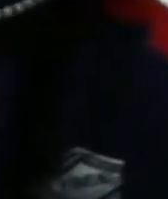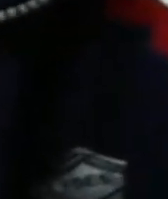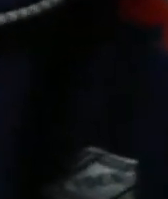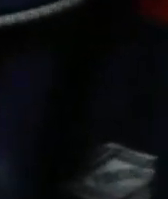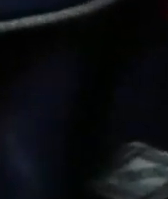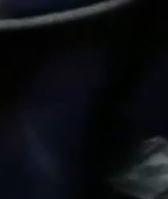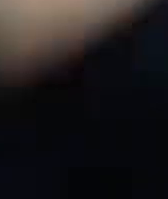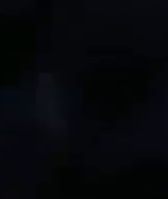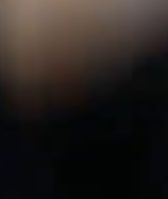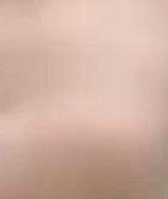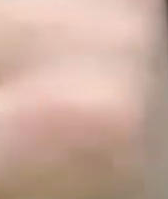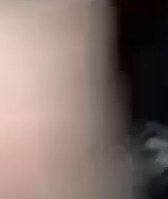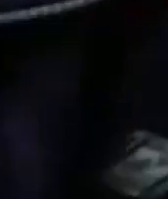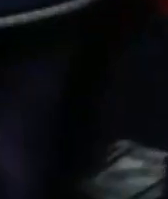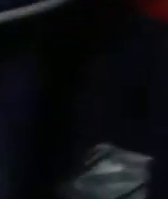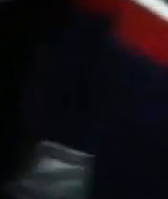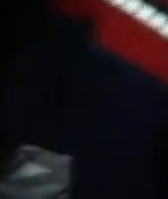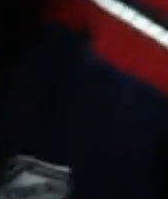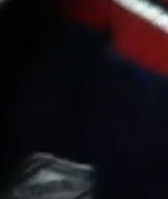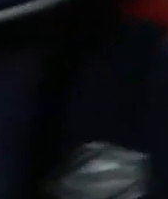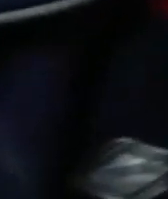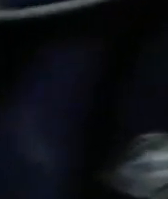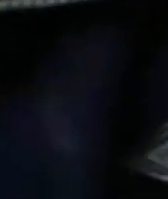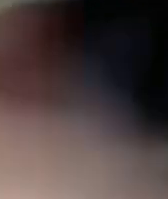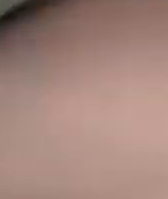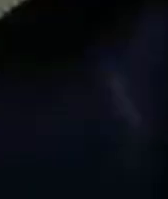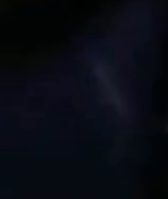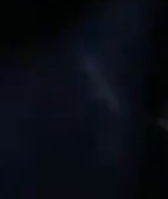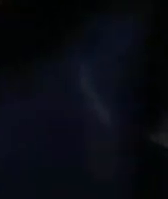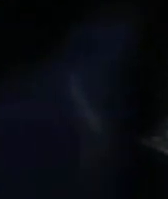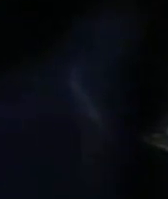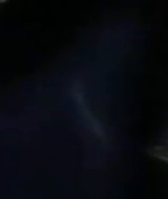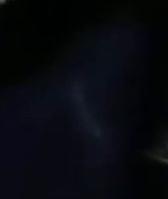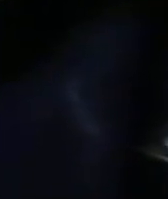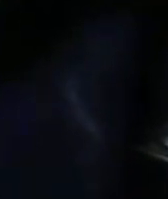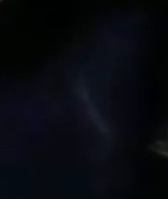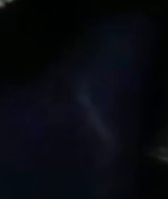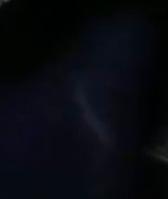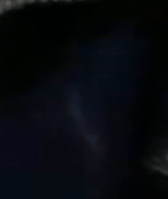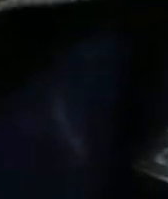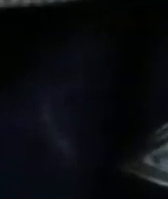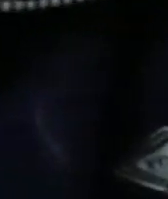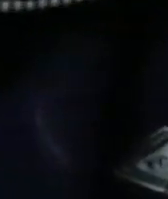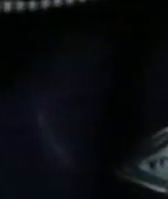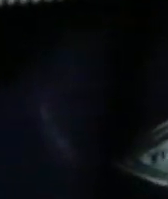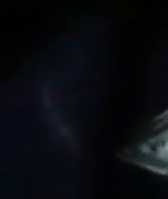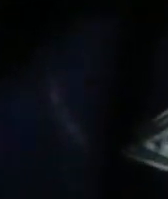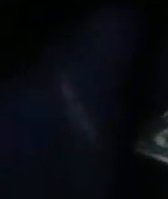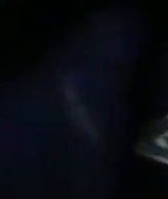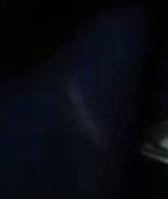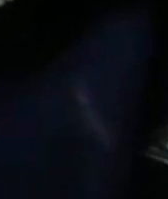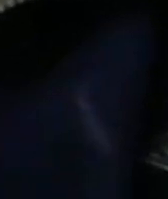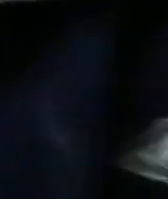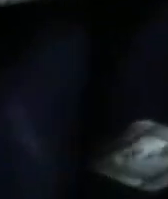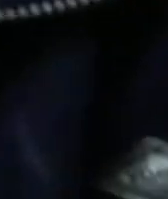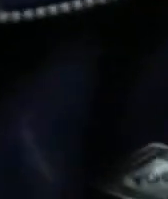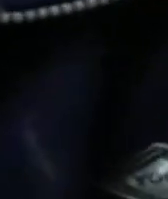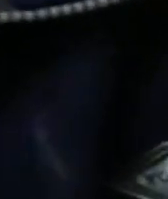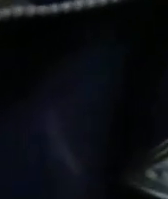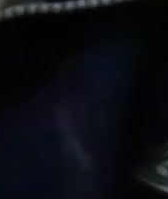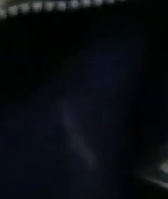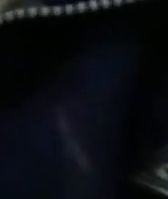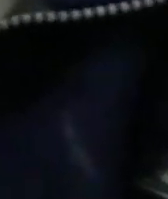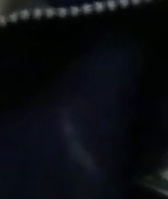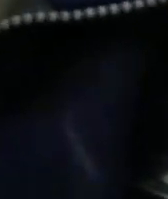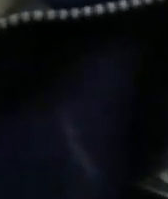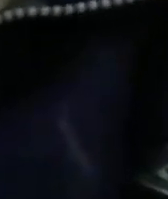comenten y suscríbanse para más diversión. Así que nada, chicos, aquí está la video reacción que tanto me han pedido. Aquí está el video tan esperado, así que